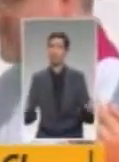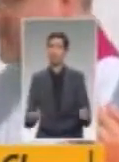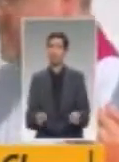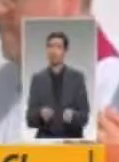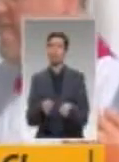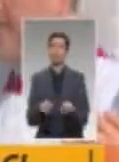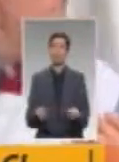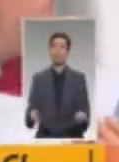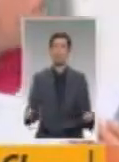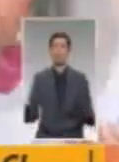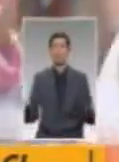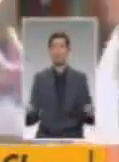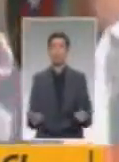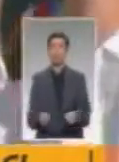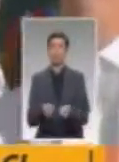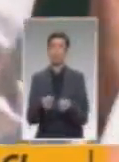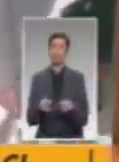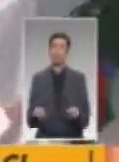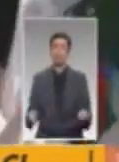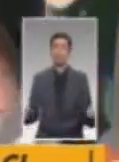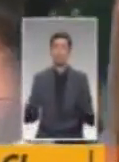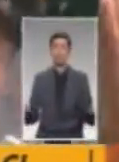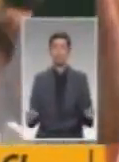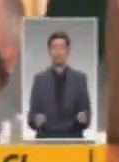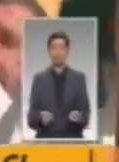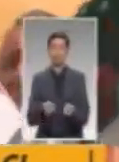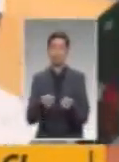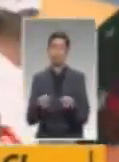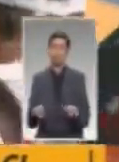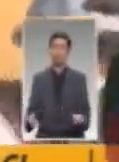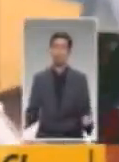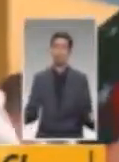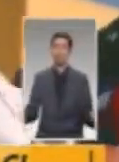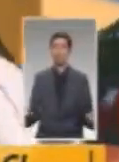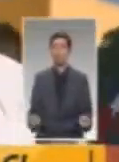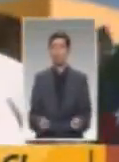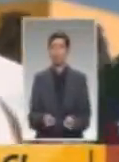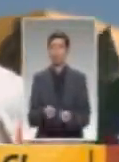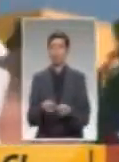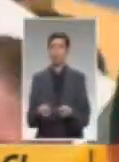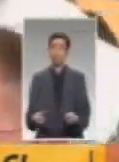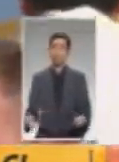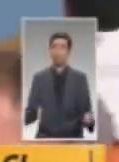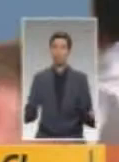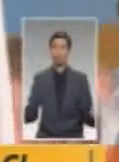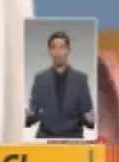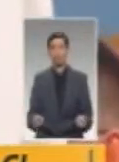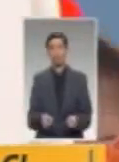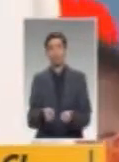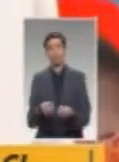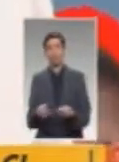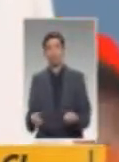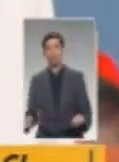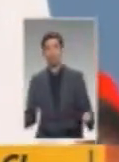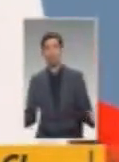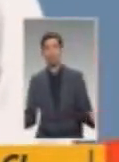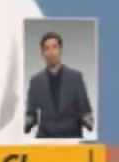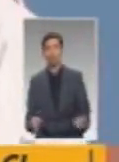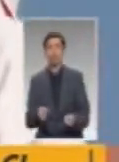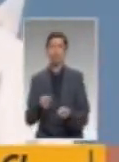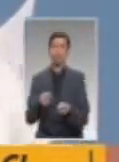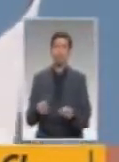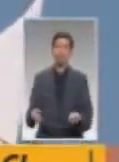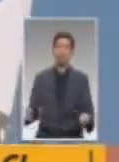diseñó los báculos que el Papa va a usar en esta estadía. Es especial entonces, hecho para esta ocasión. Así es, está hecho con maderas